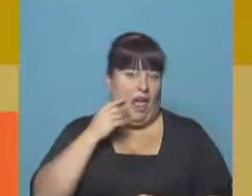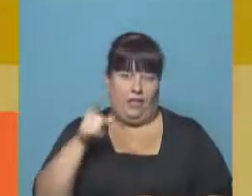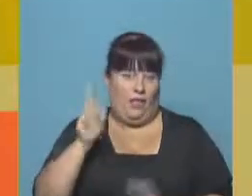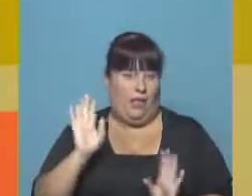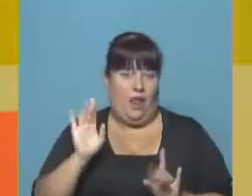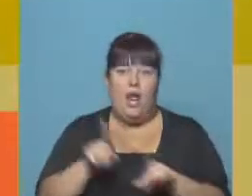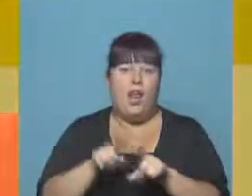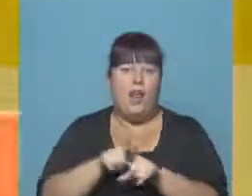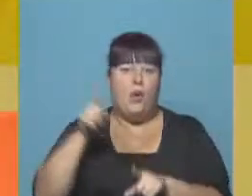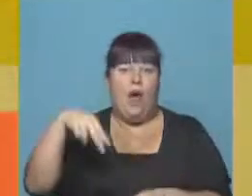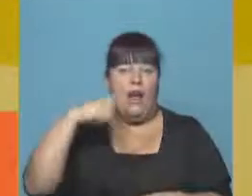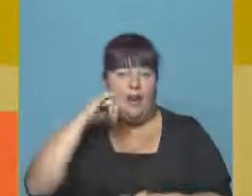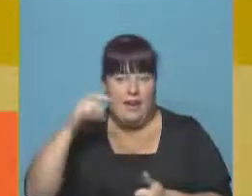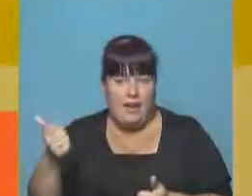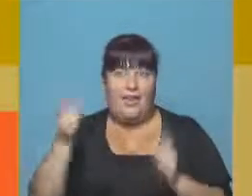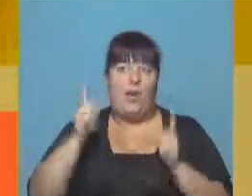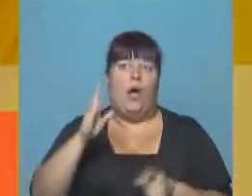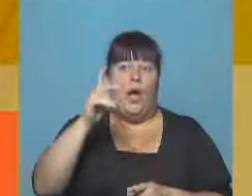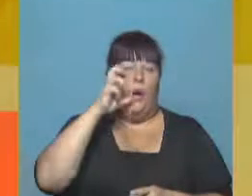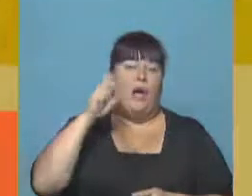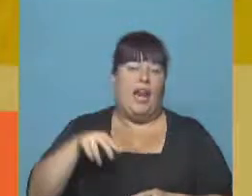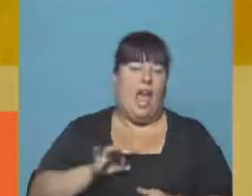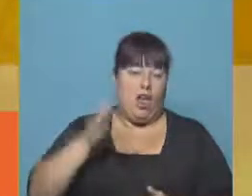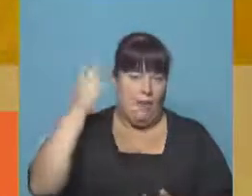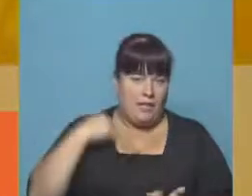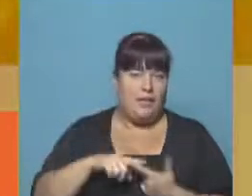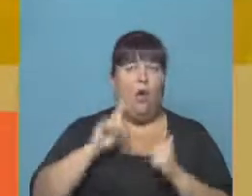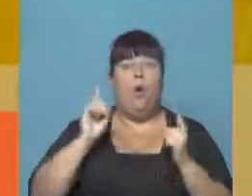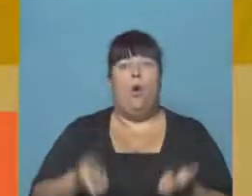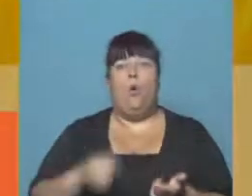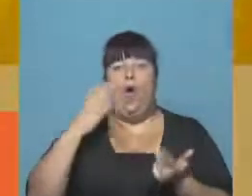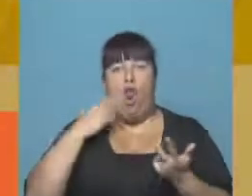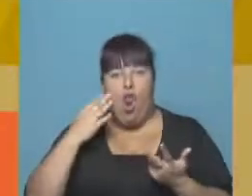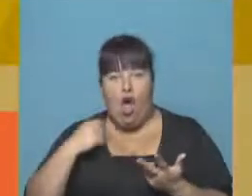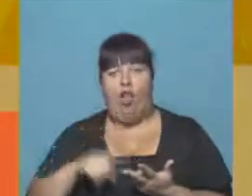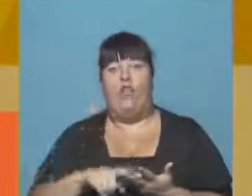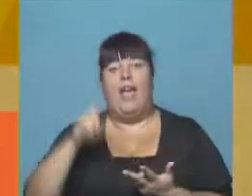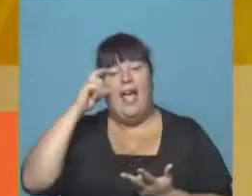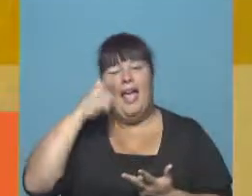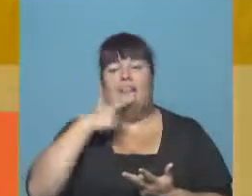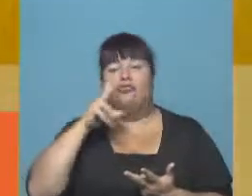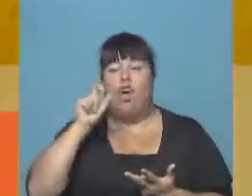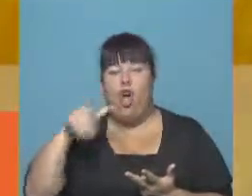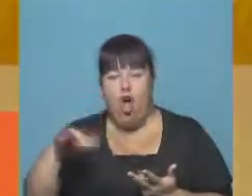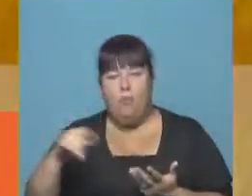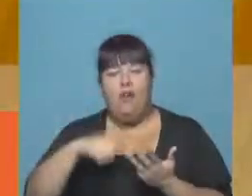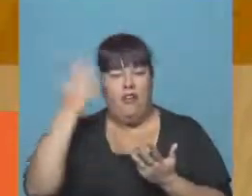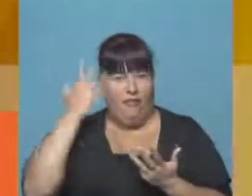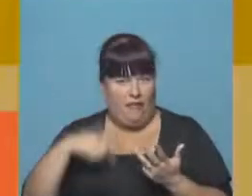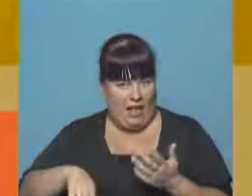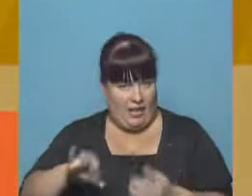decir, lo mismo que pasó en Niza, lo mismo que pasó en Berlín el año pasado, lo mismo que pasó en Londres, en Estocolmo y en Francia este